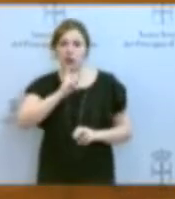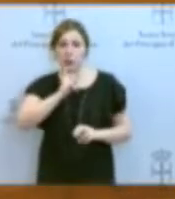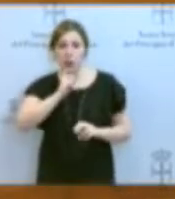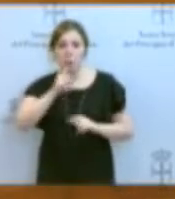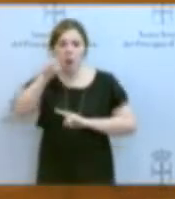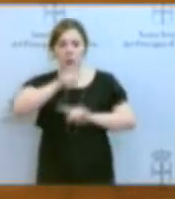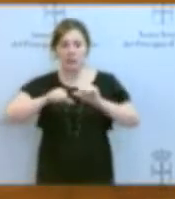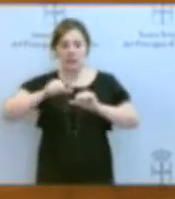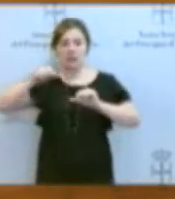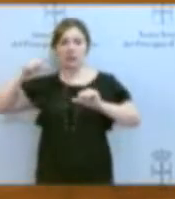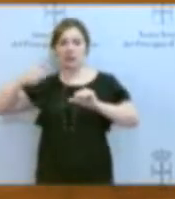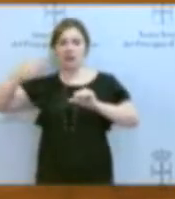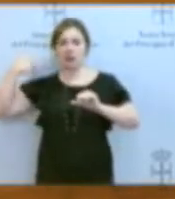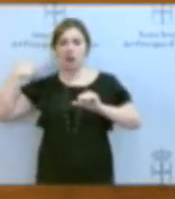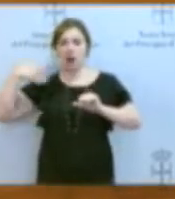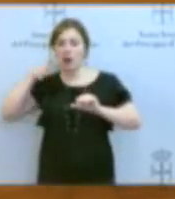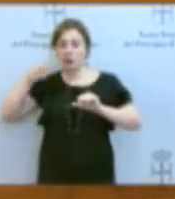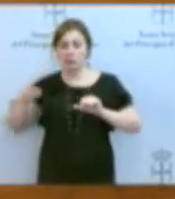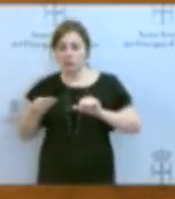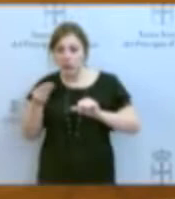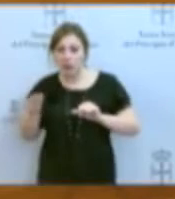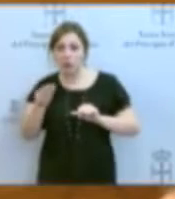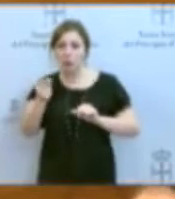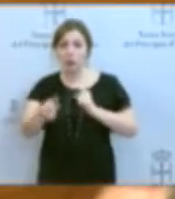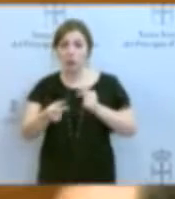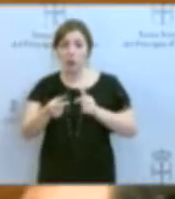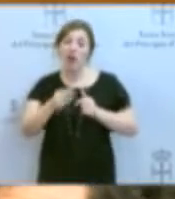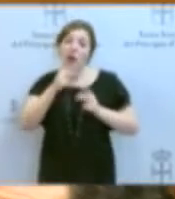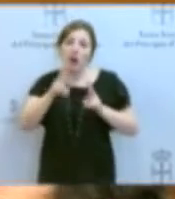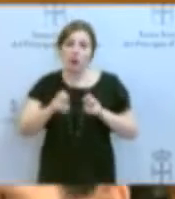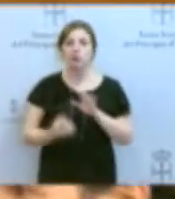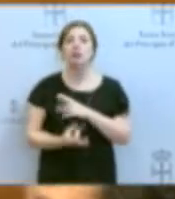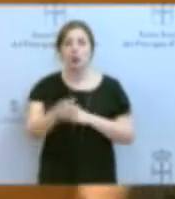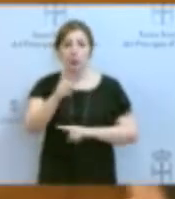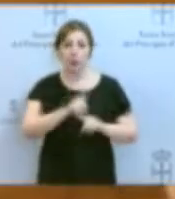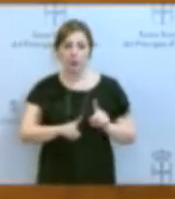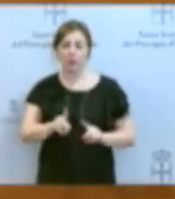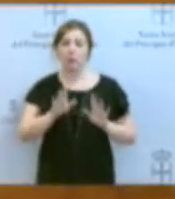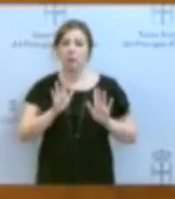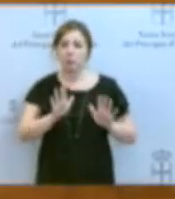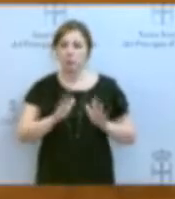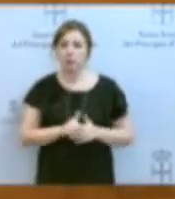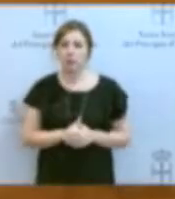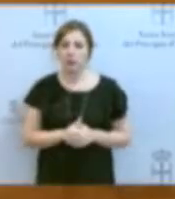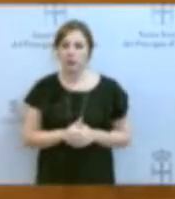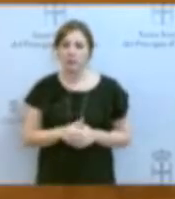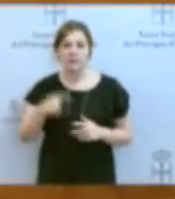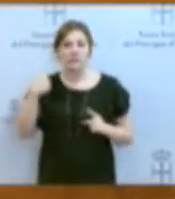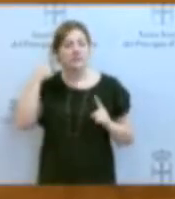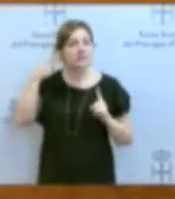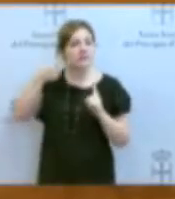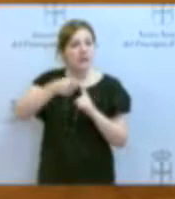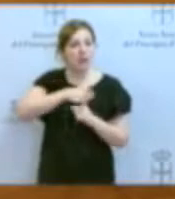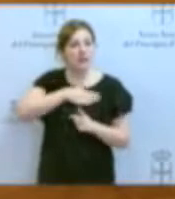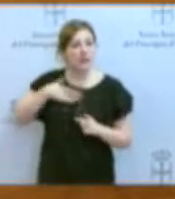yo creo que en general han mejorado, hay otros nuevos que se están produciendo. De todas maneras, la intención del Gobierno